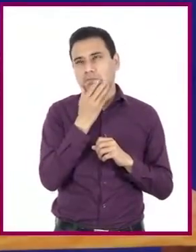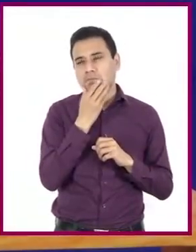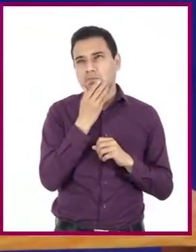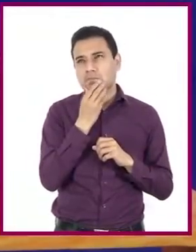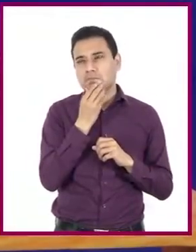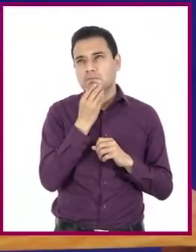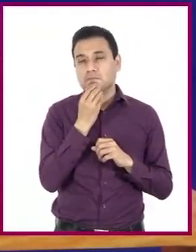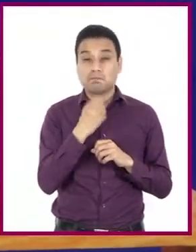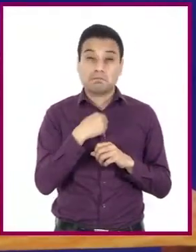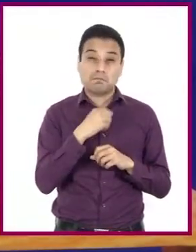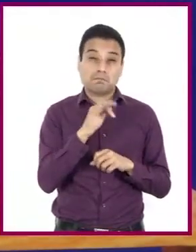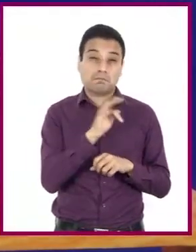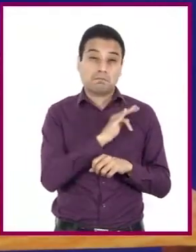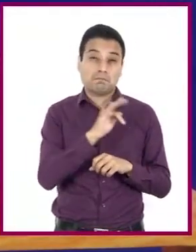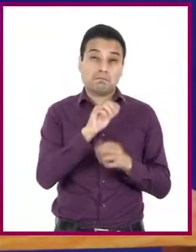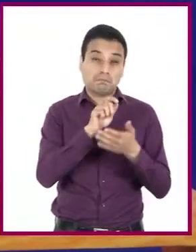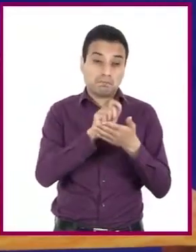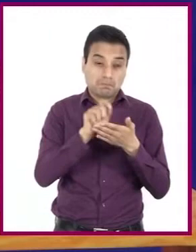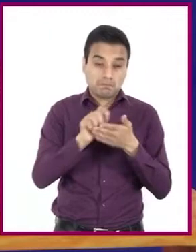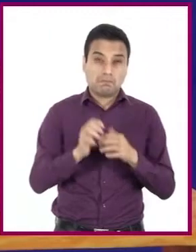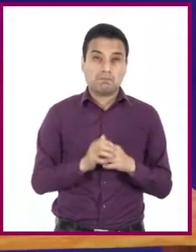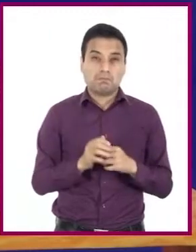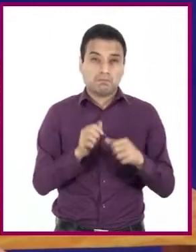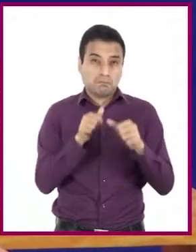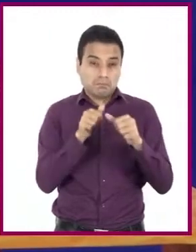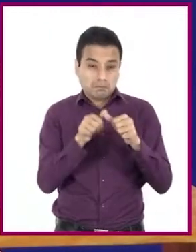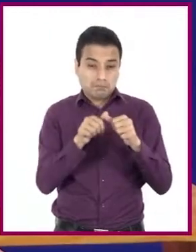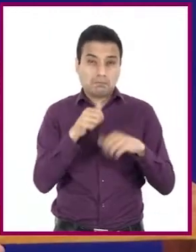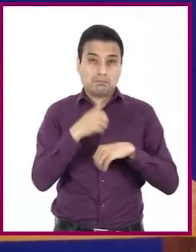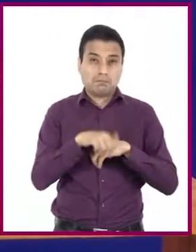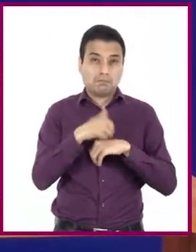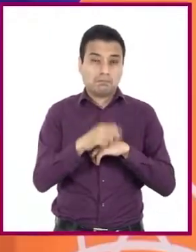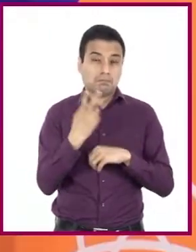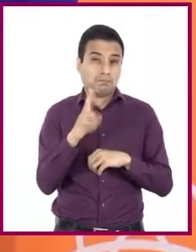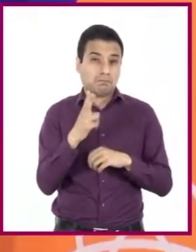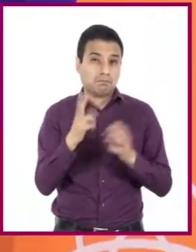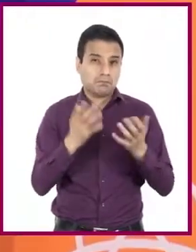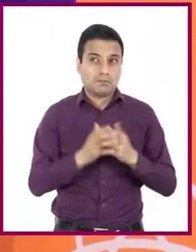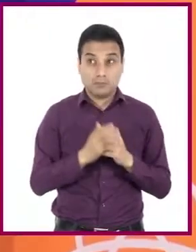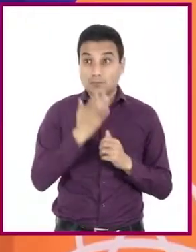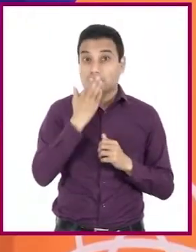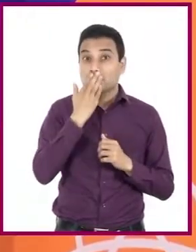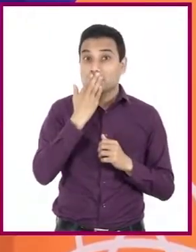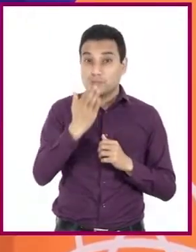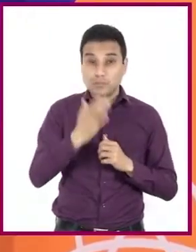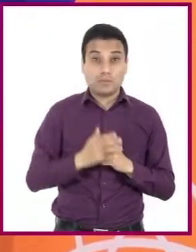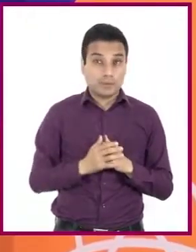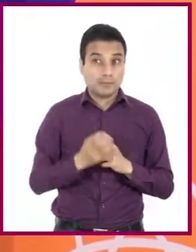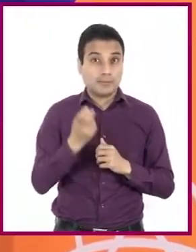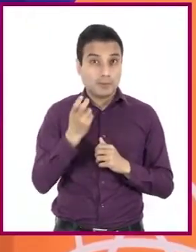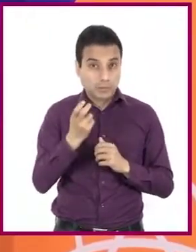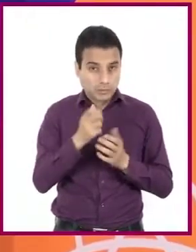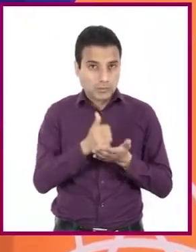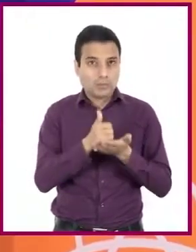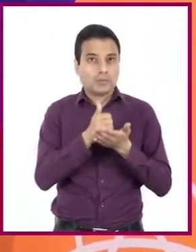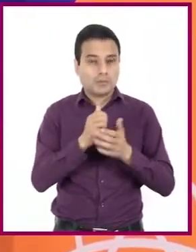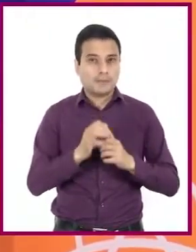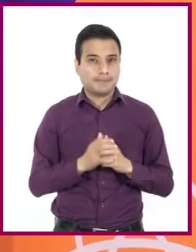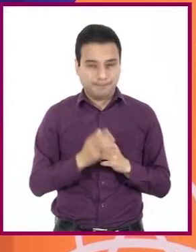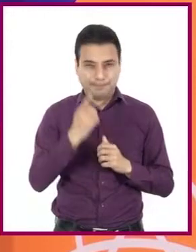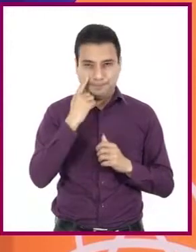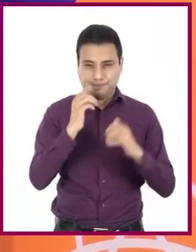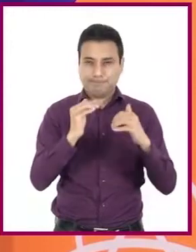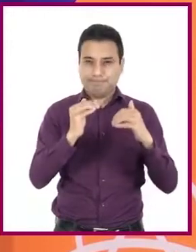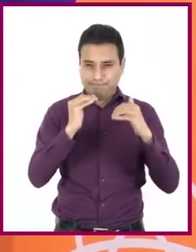¿Podría escribirlos con letra o con número? Bien, Eso nos va a ayudar con la